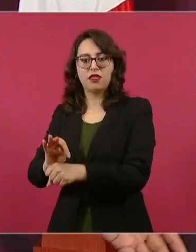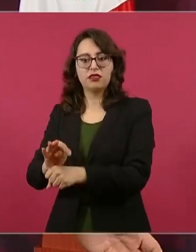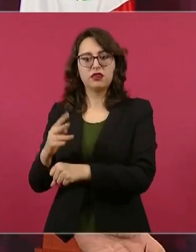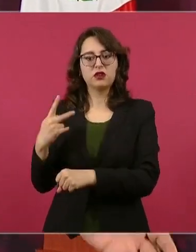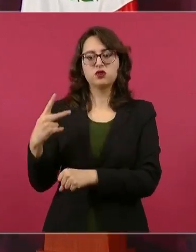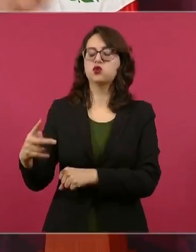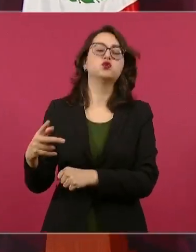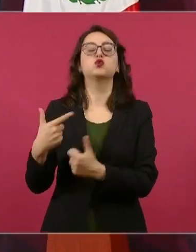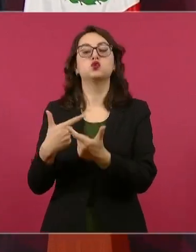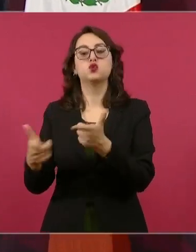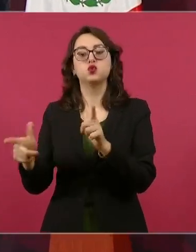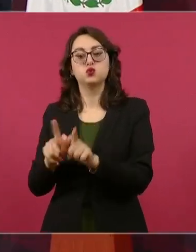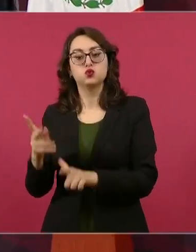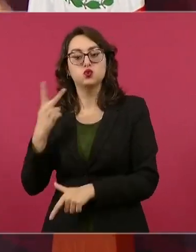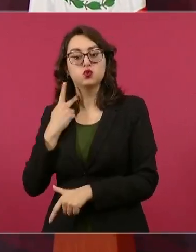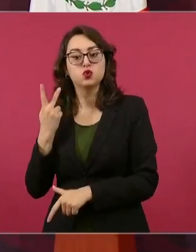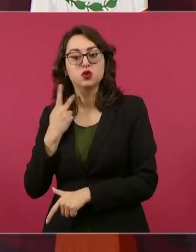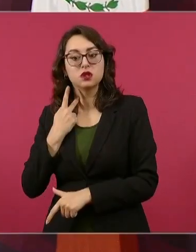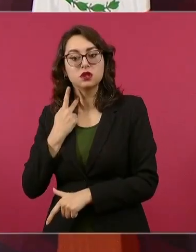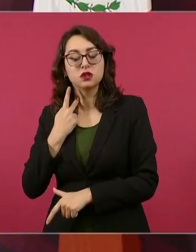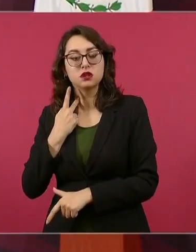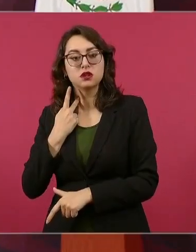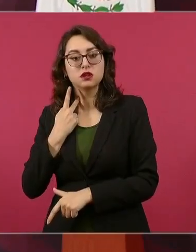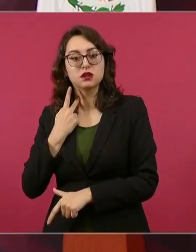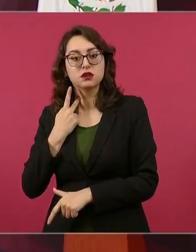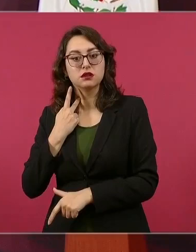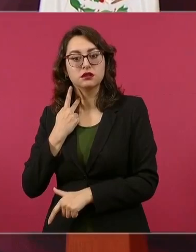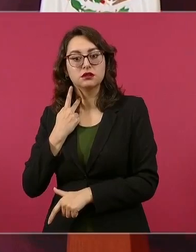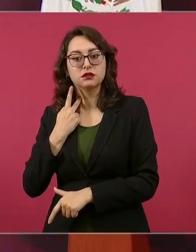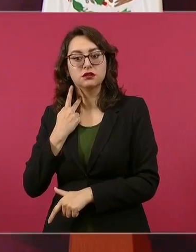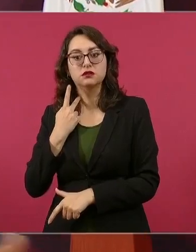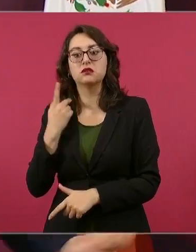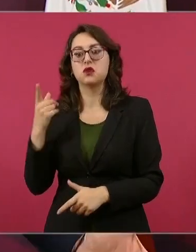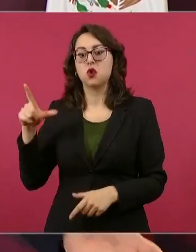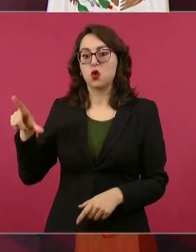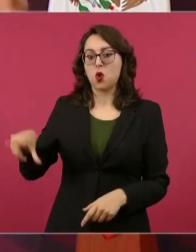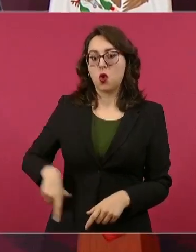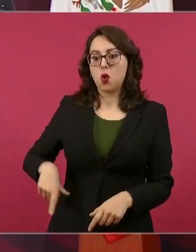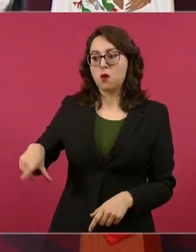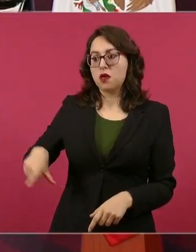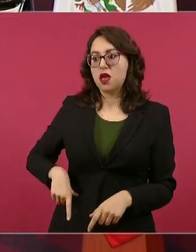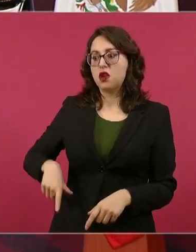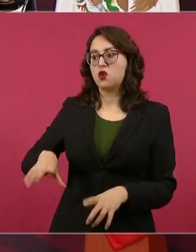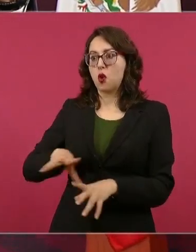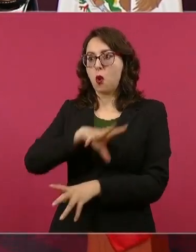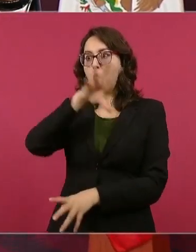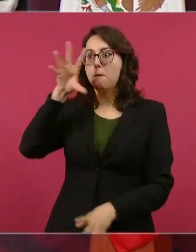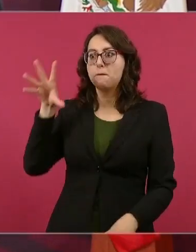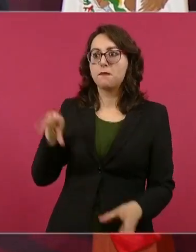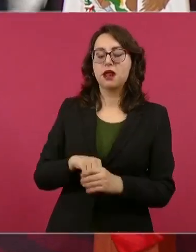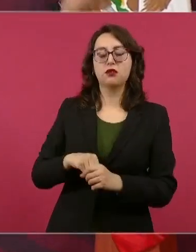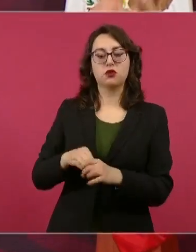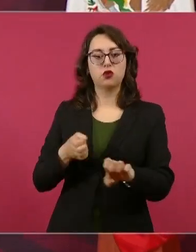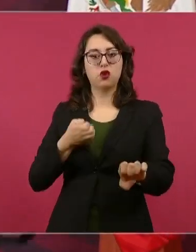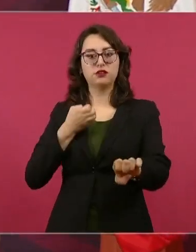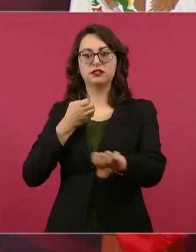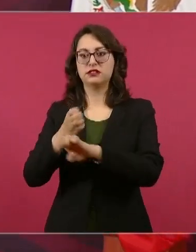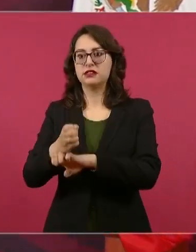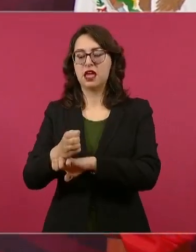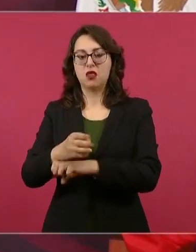sino como era antes, utilizar todo el aparato del